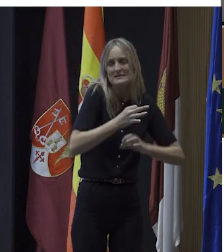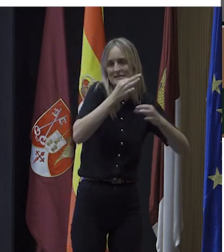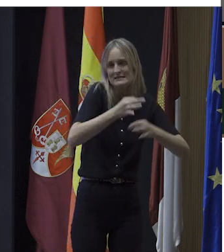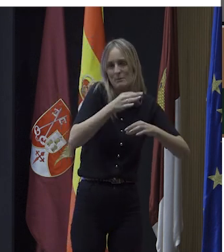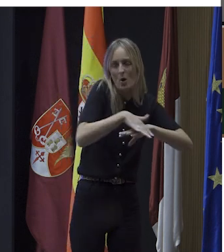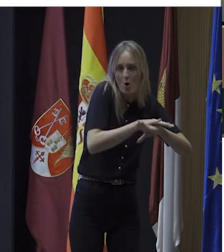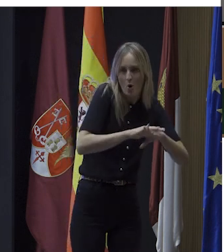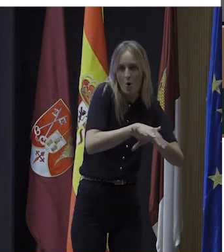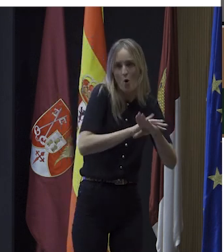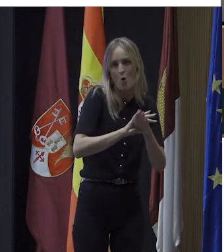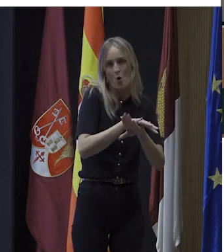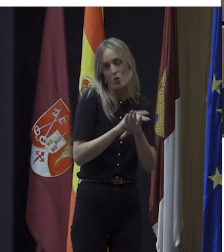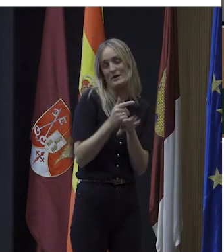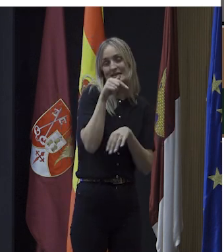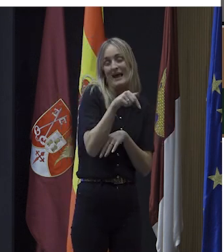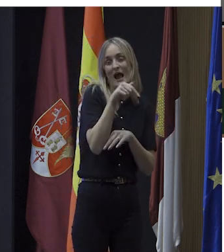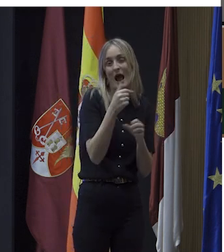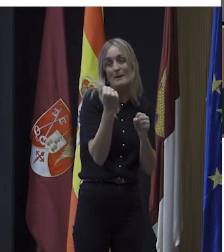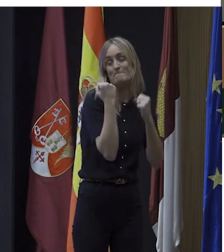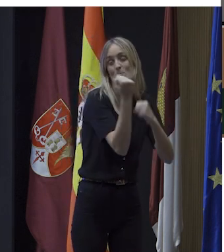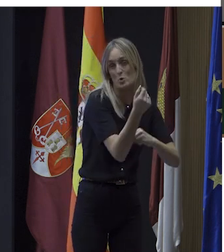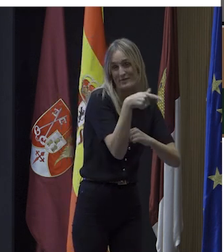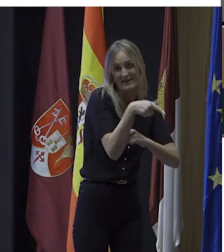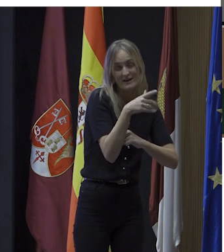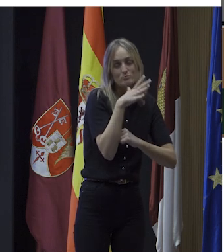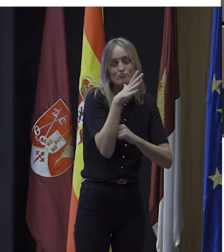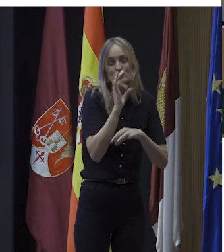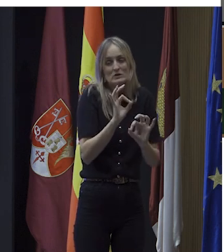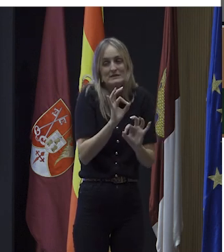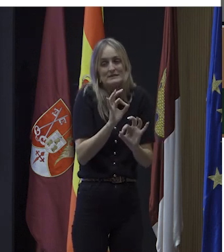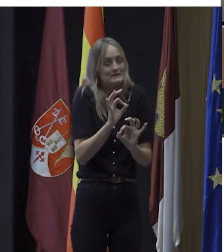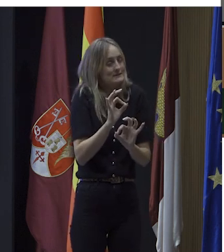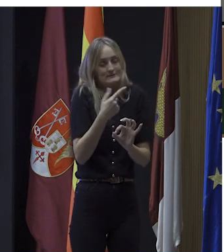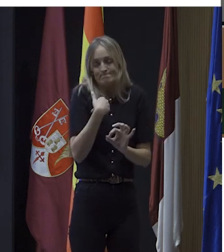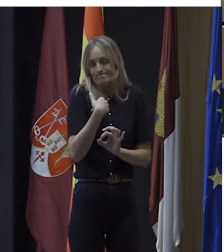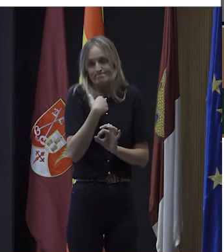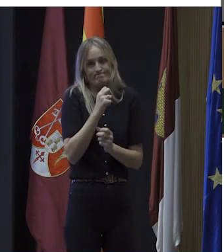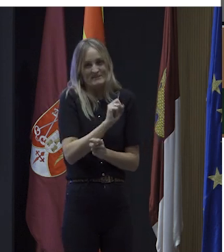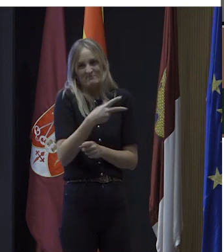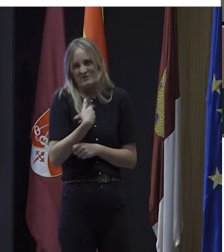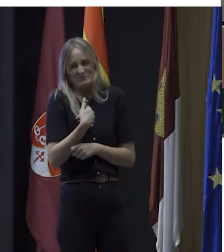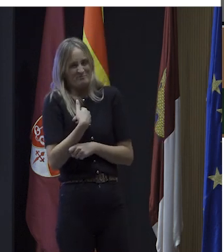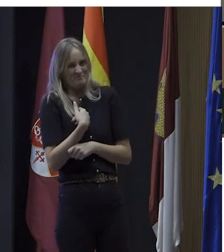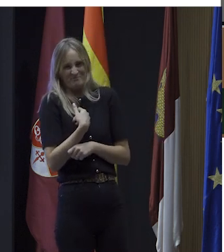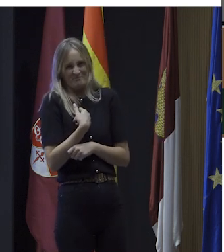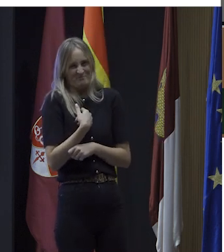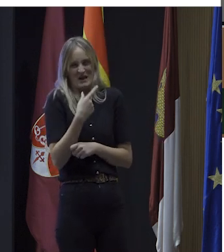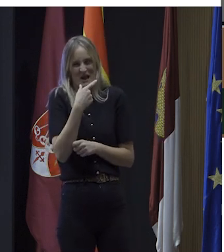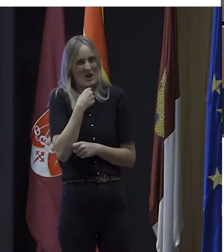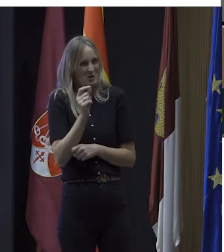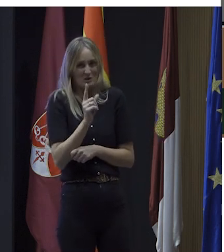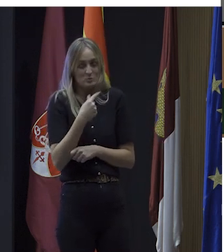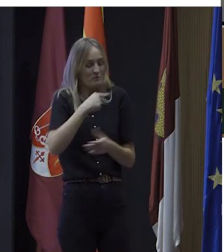partido en el poder, que entonces era el partido peronista. El caso es que no le debió resultar muy claro aquello y prefirió